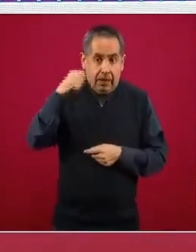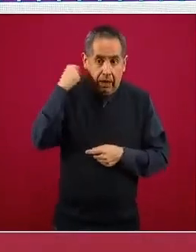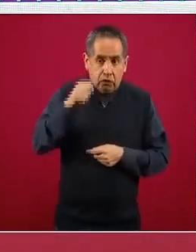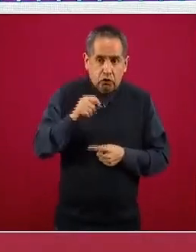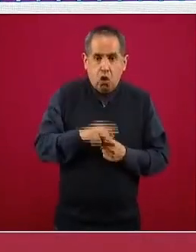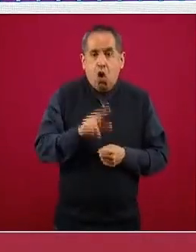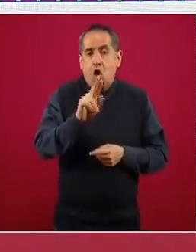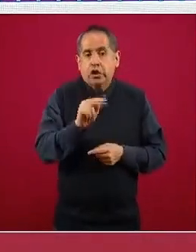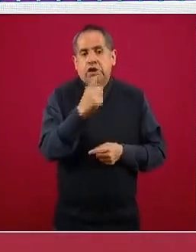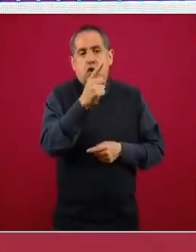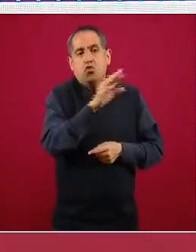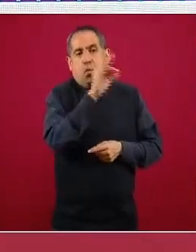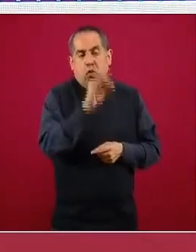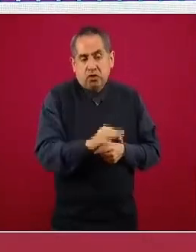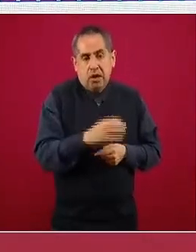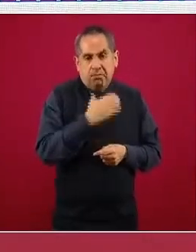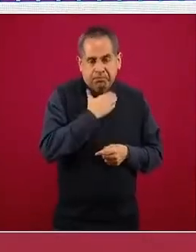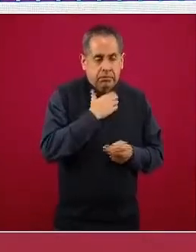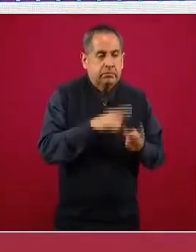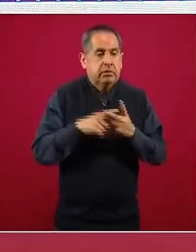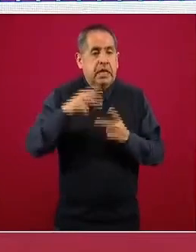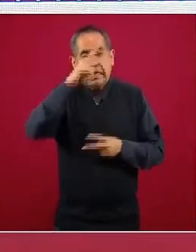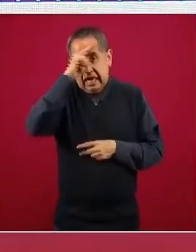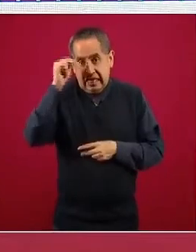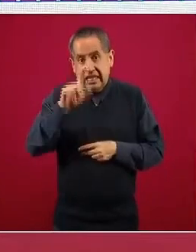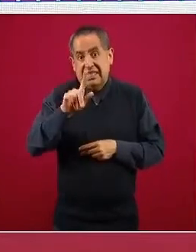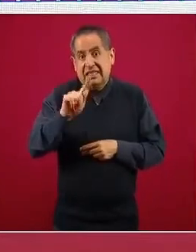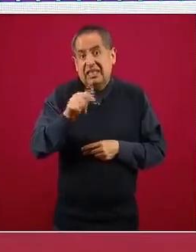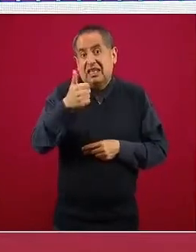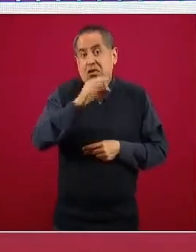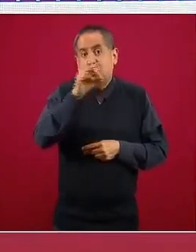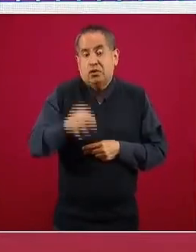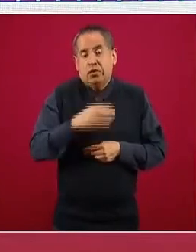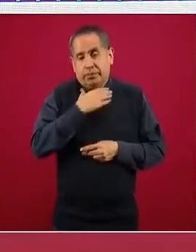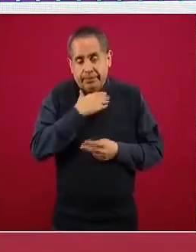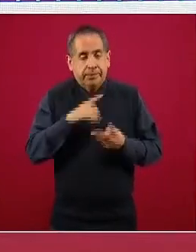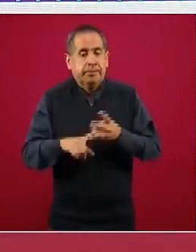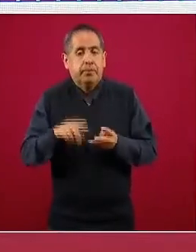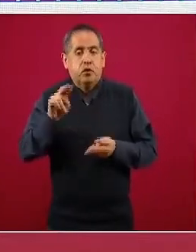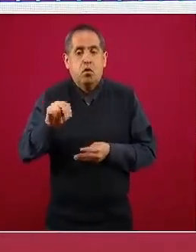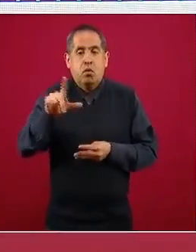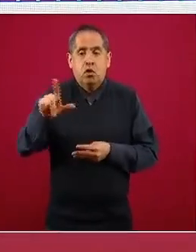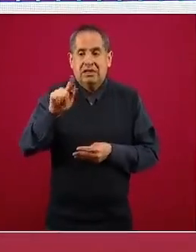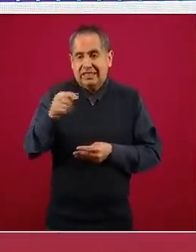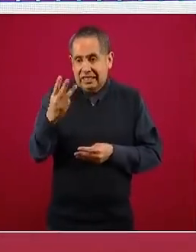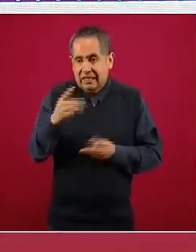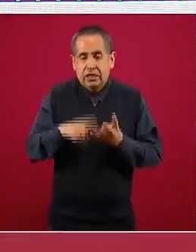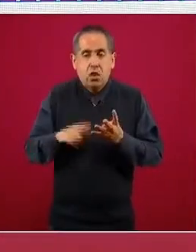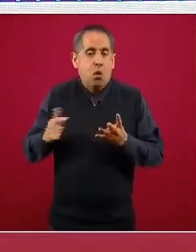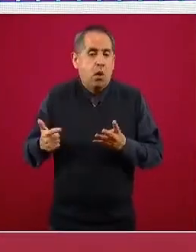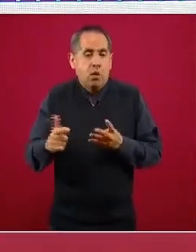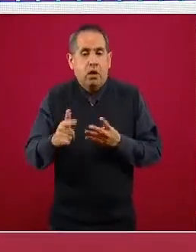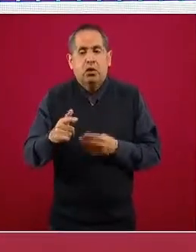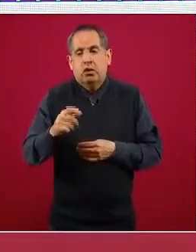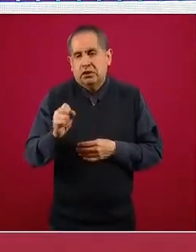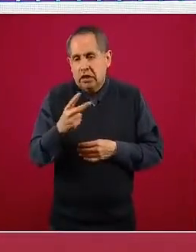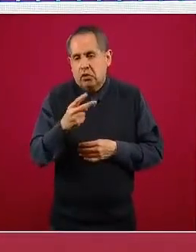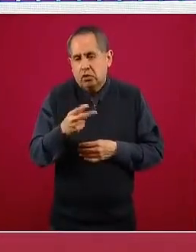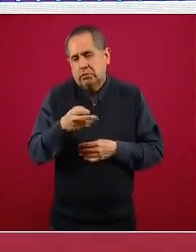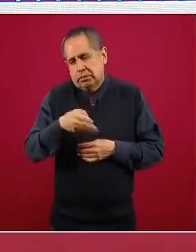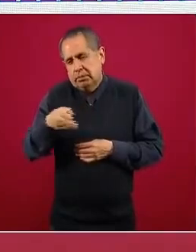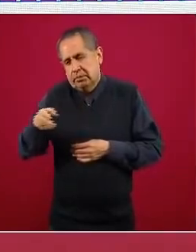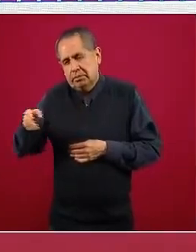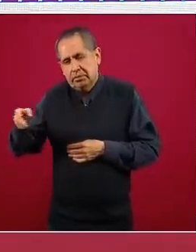todavía 81%, en Nayarit 76%, en Nuevo León 73%, Guanajuato 62% y